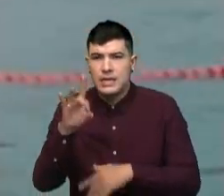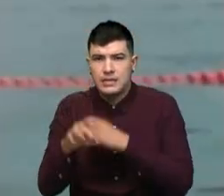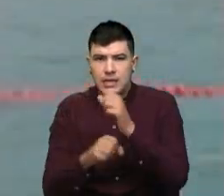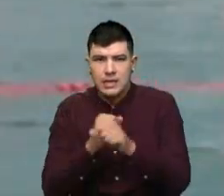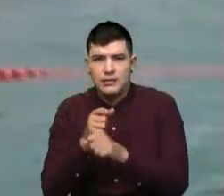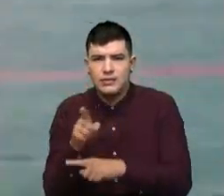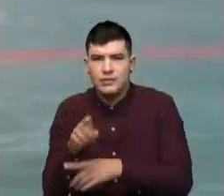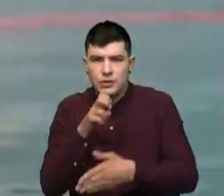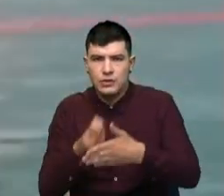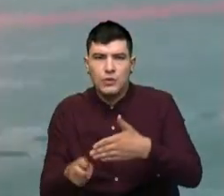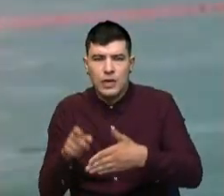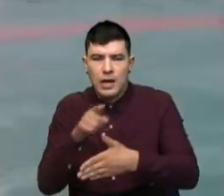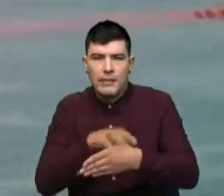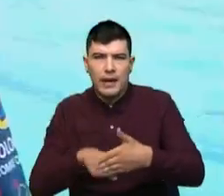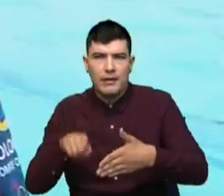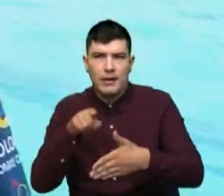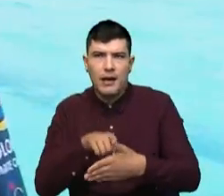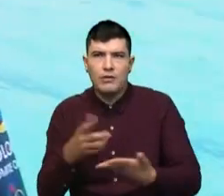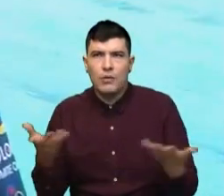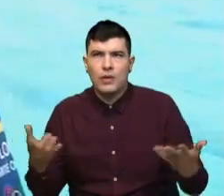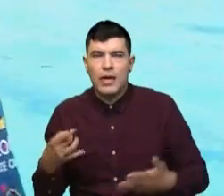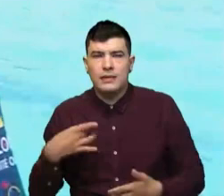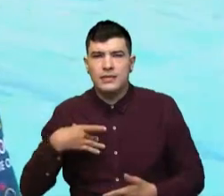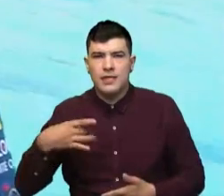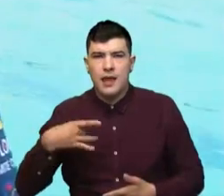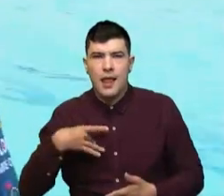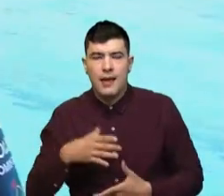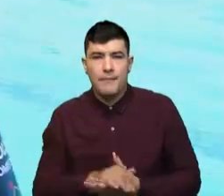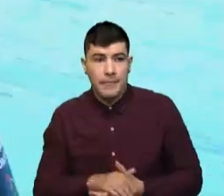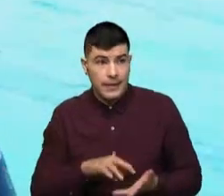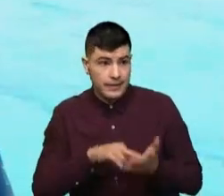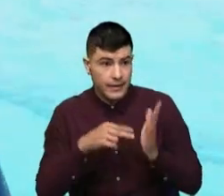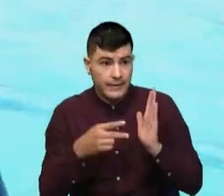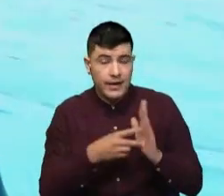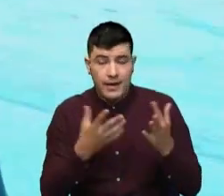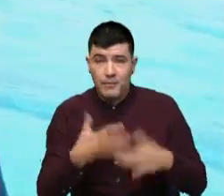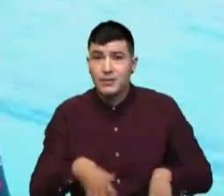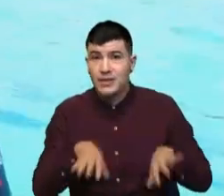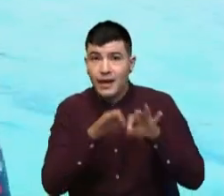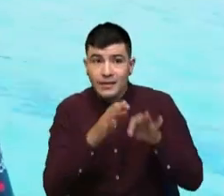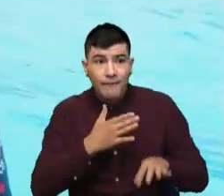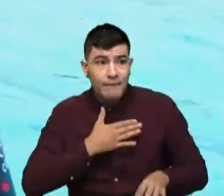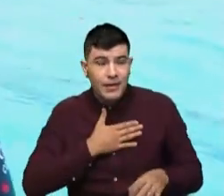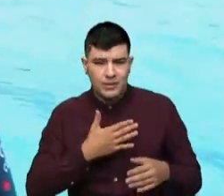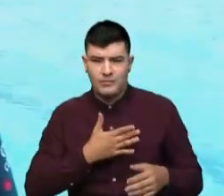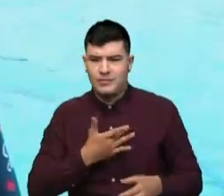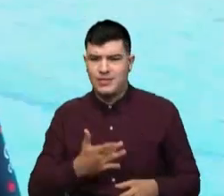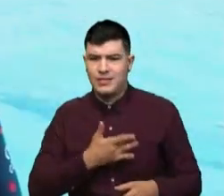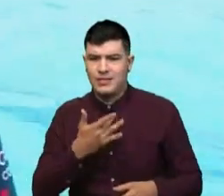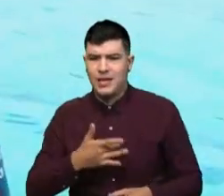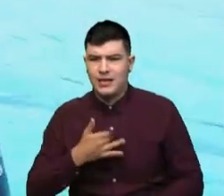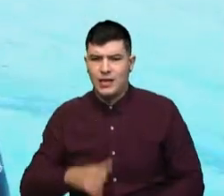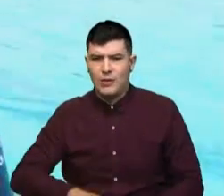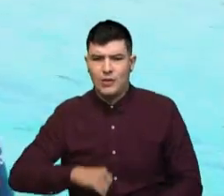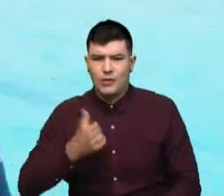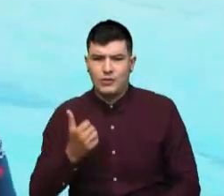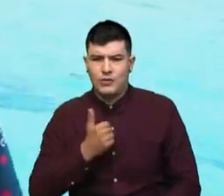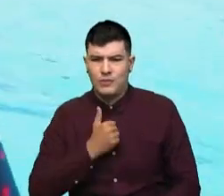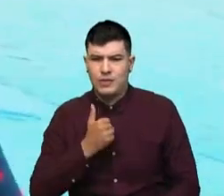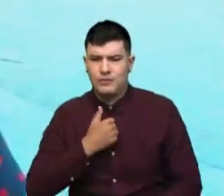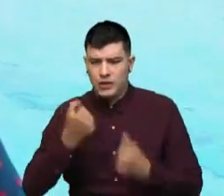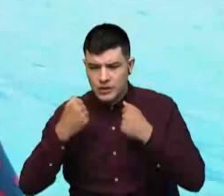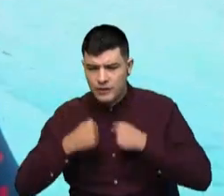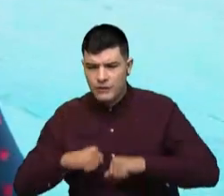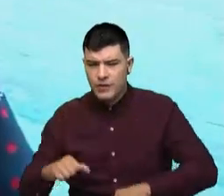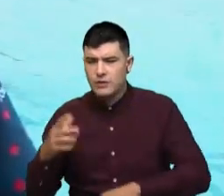suramericano en chile no pues significa mucho o sea es es como un orgullo para que uno siente uno mismo y